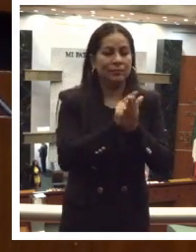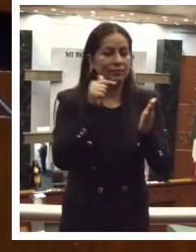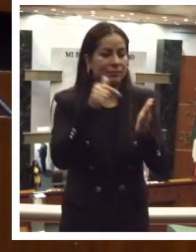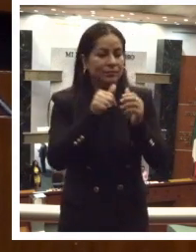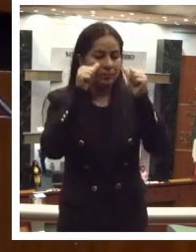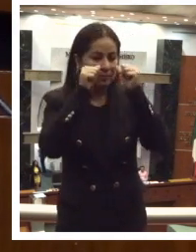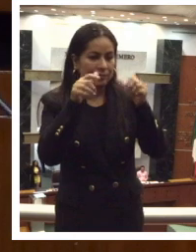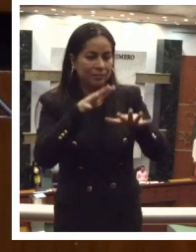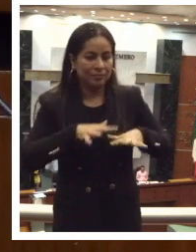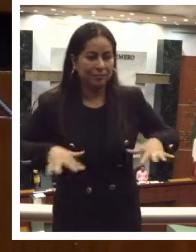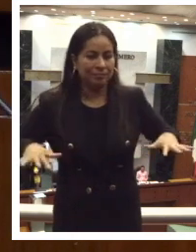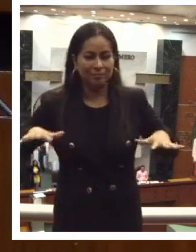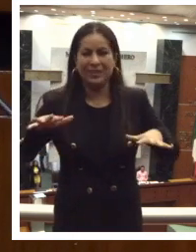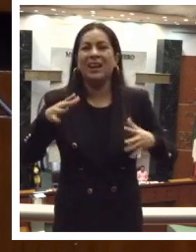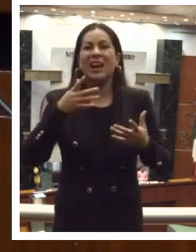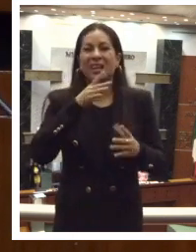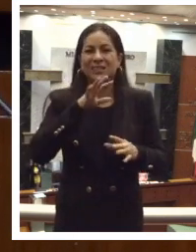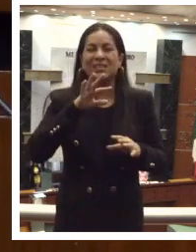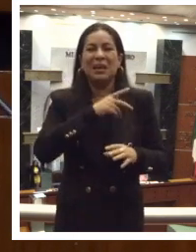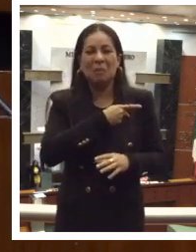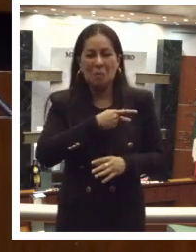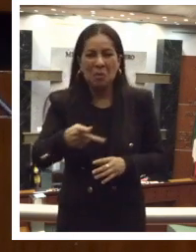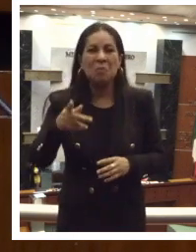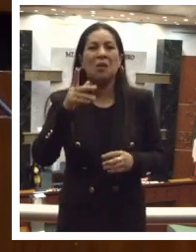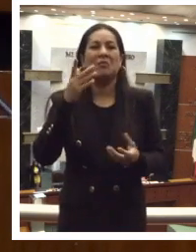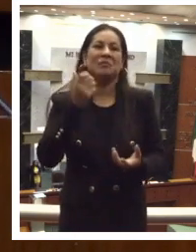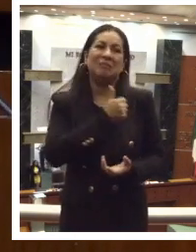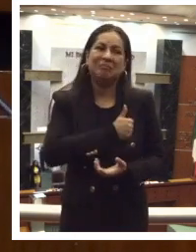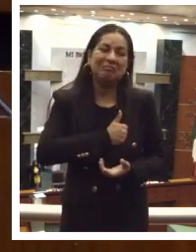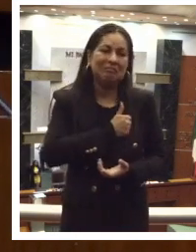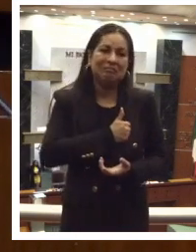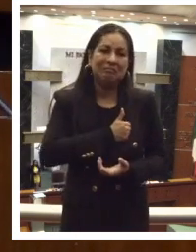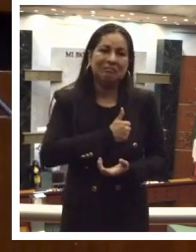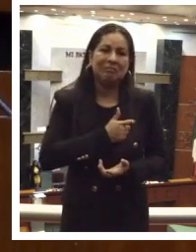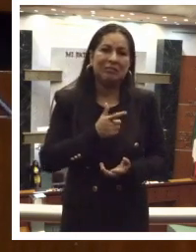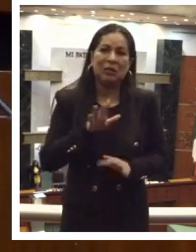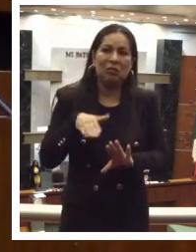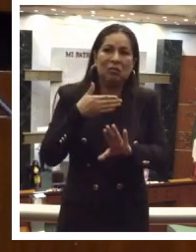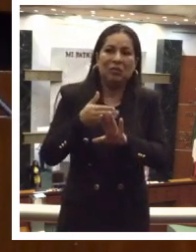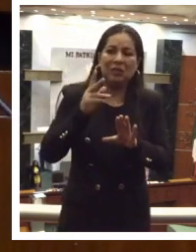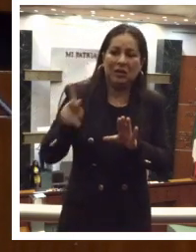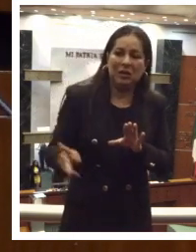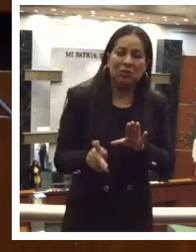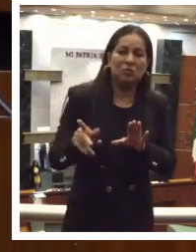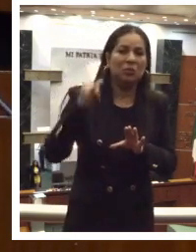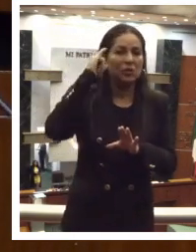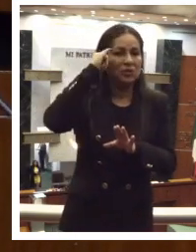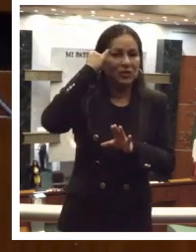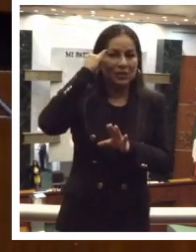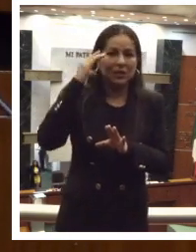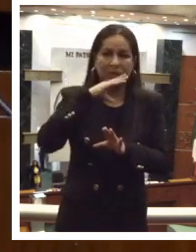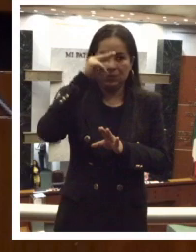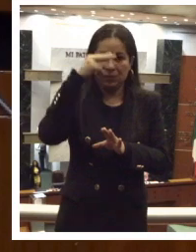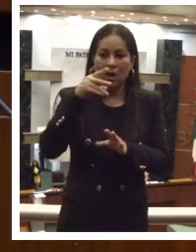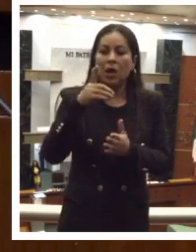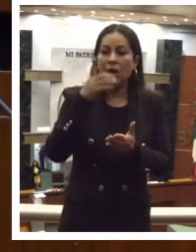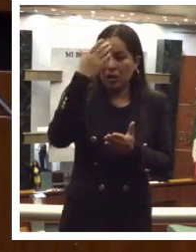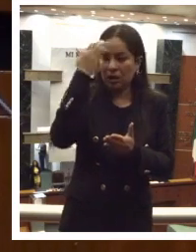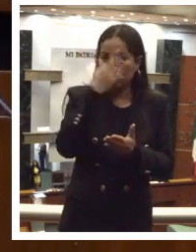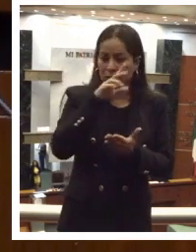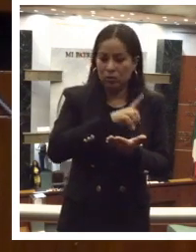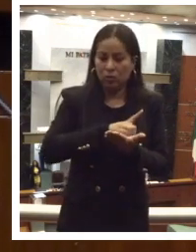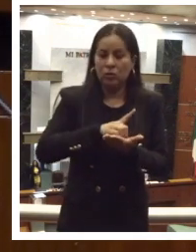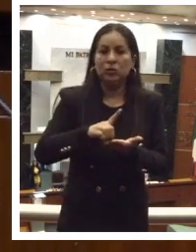las condiciones de marginación y pobreza que tristemente laceran a los pueblos originarios, reconociendo los derechos de